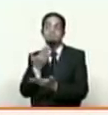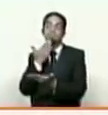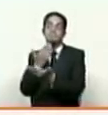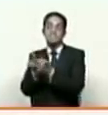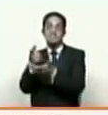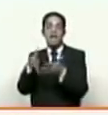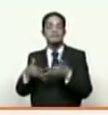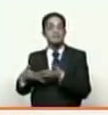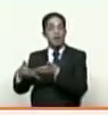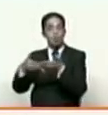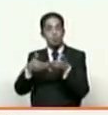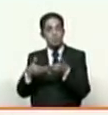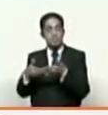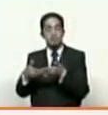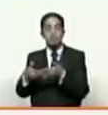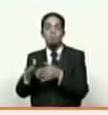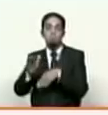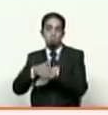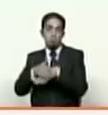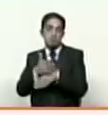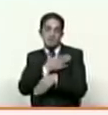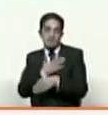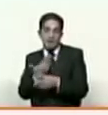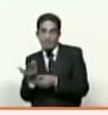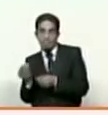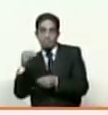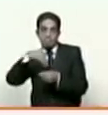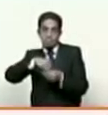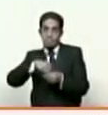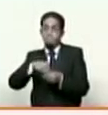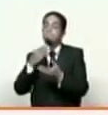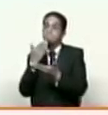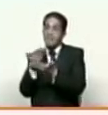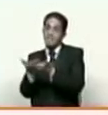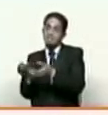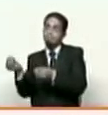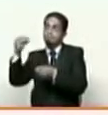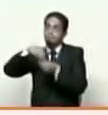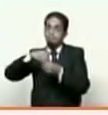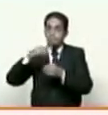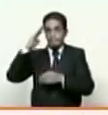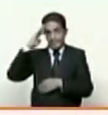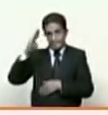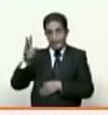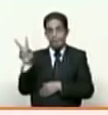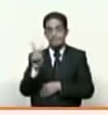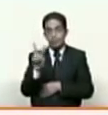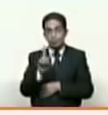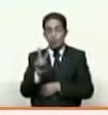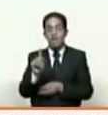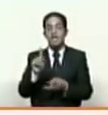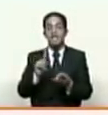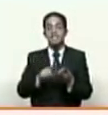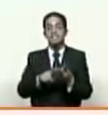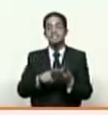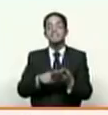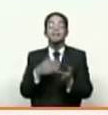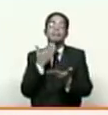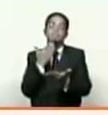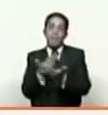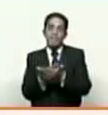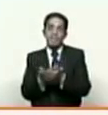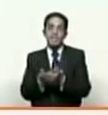Ella ha dicho que buscan la intervención militar en Venezuela y para coordinar mayores acciones contra el bloqueo